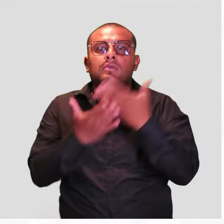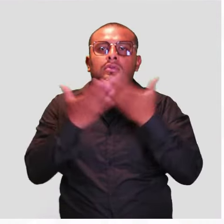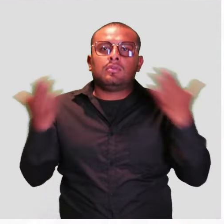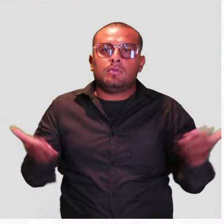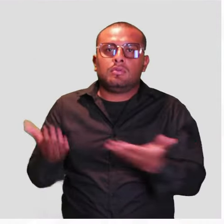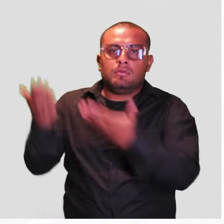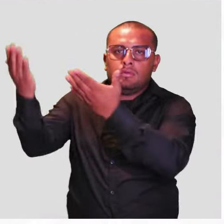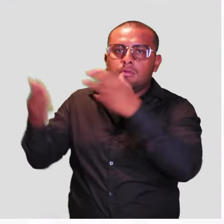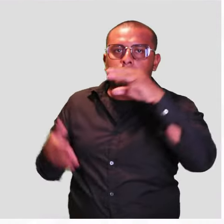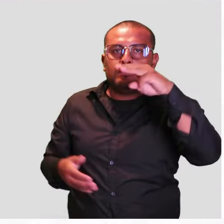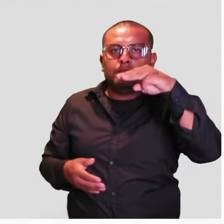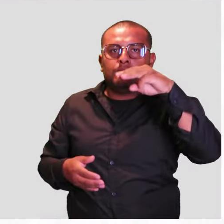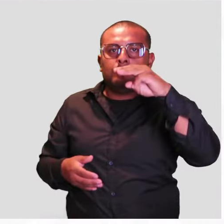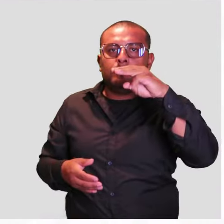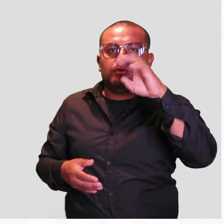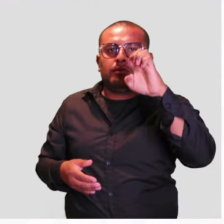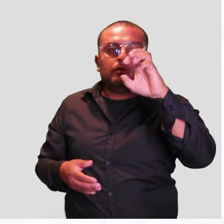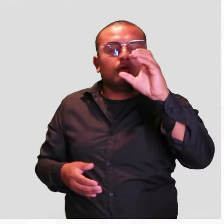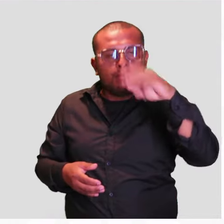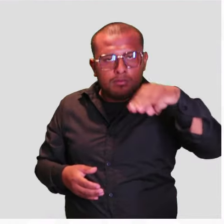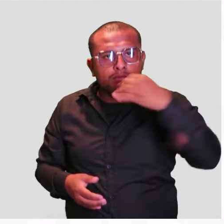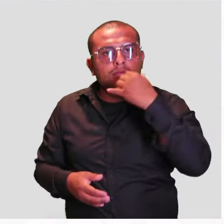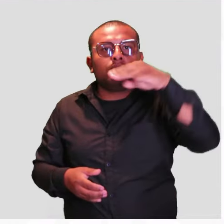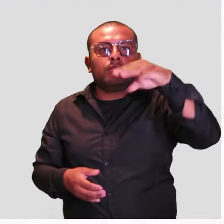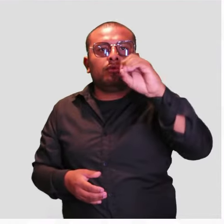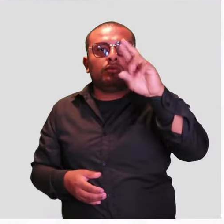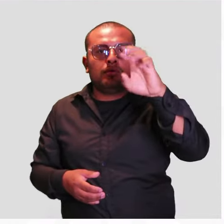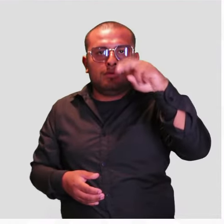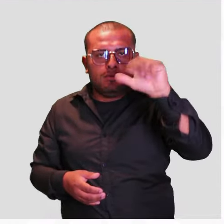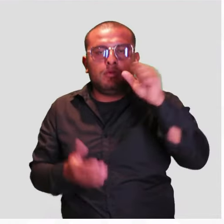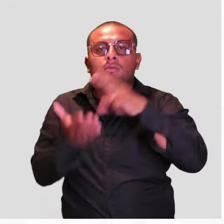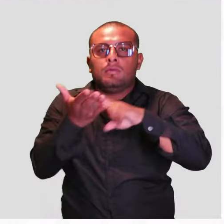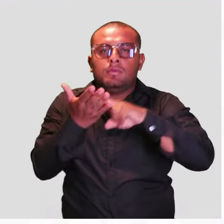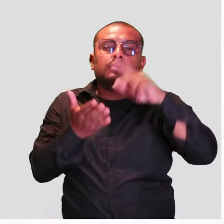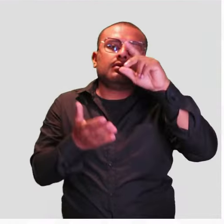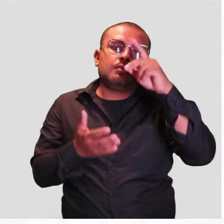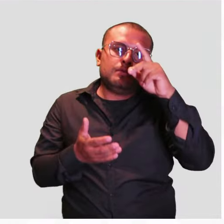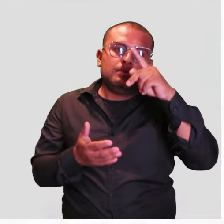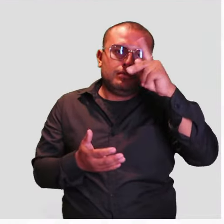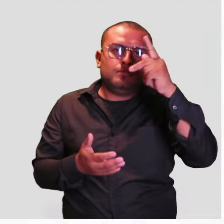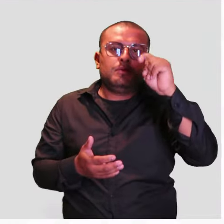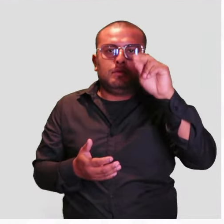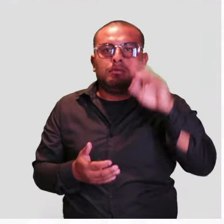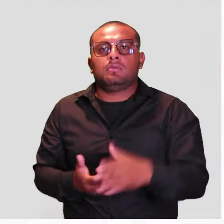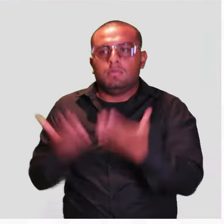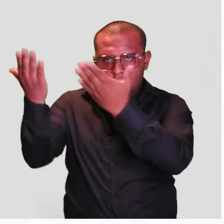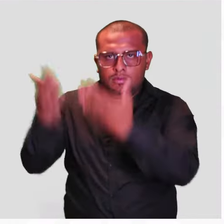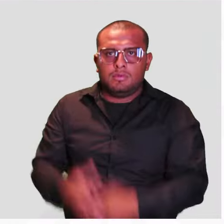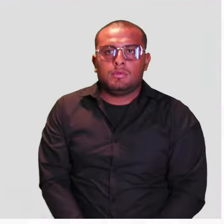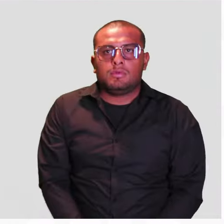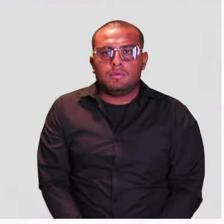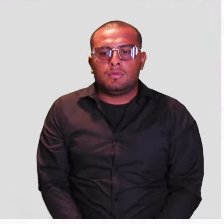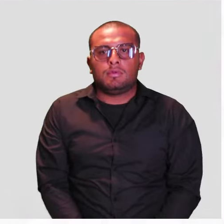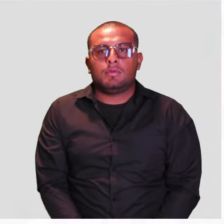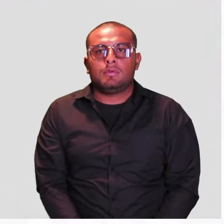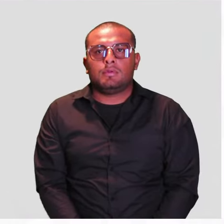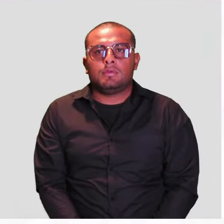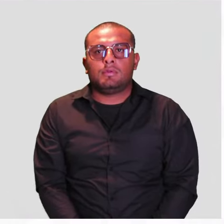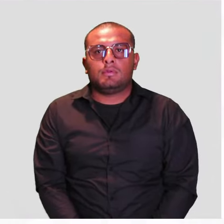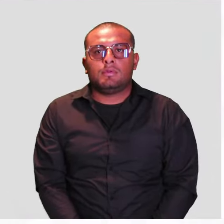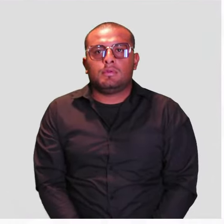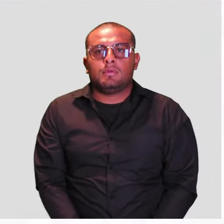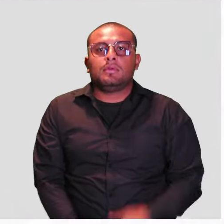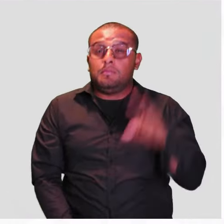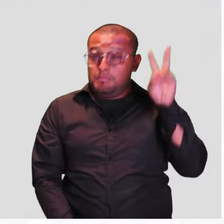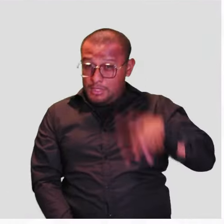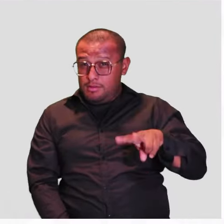PT y Partido Verde Ecologista. Adelante, candidato. Si lo que cuentan son las cuentas, yo te